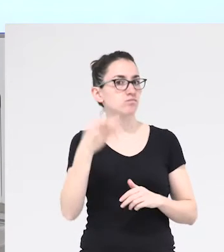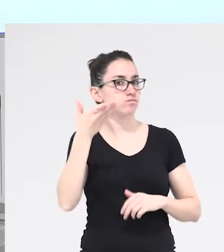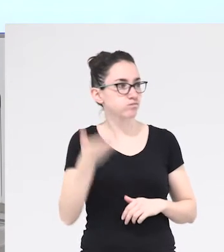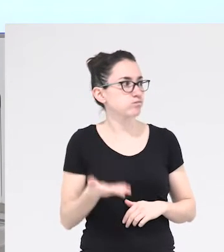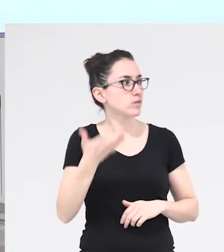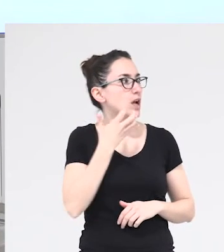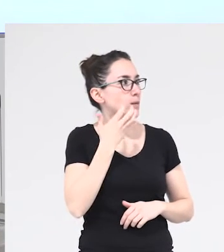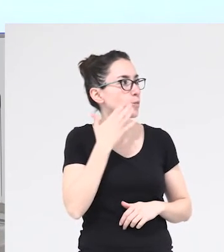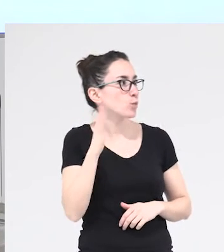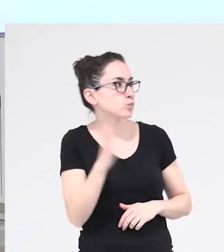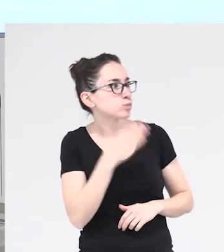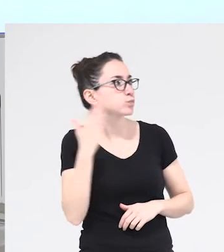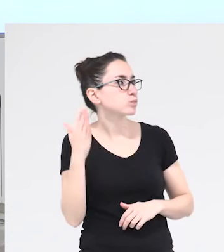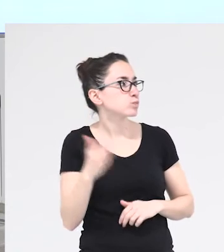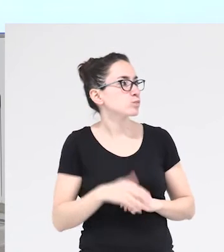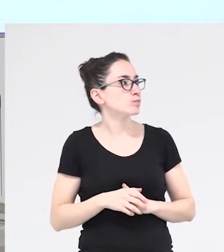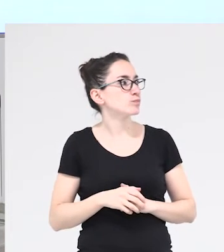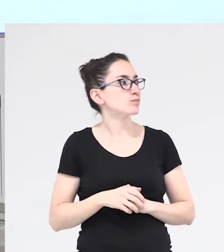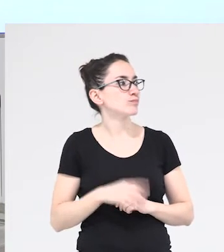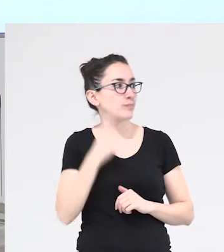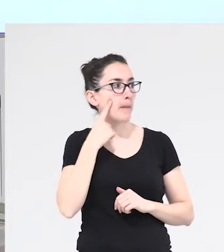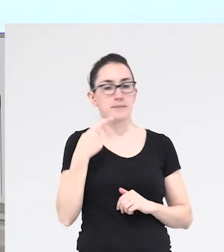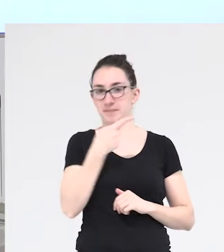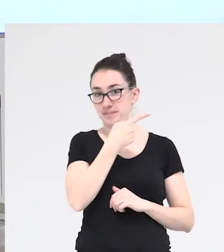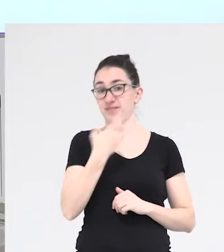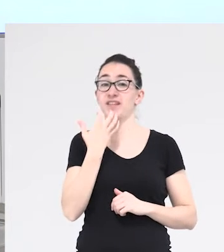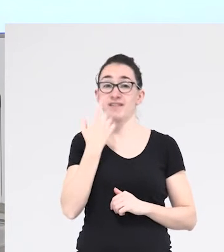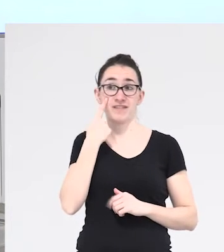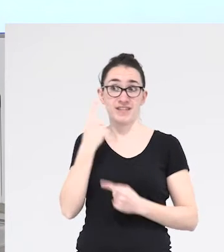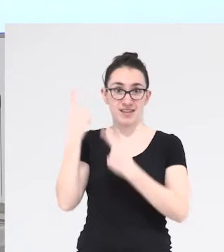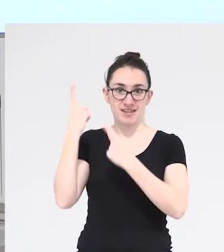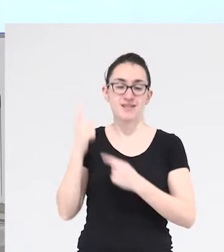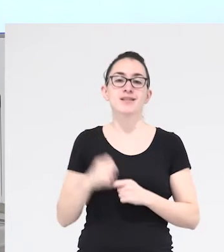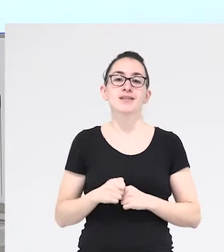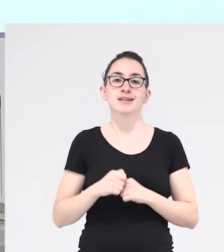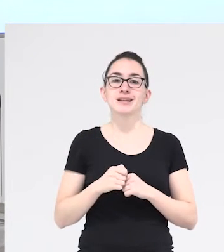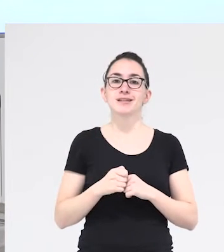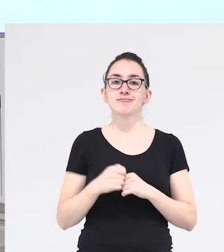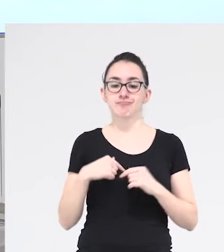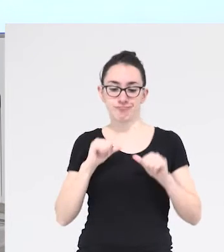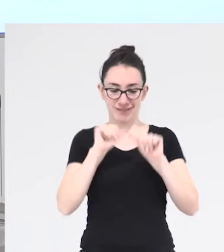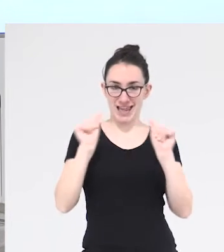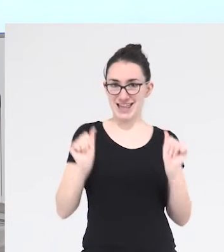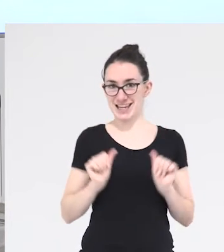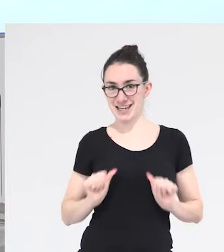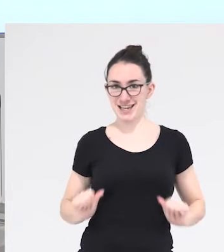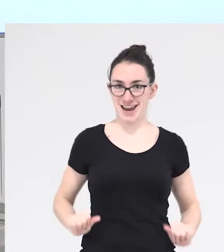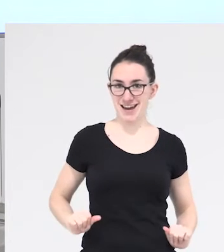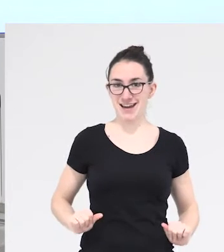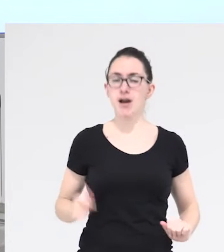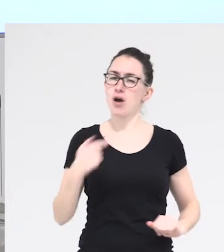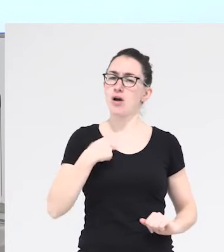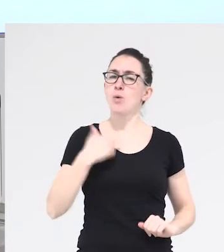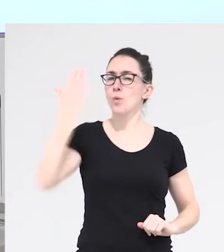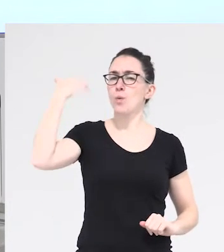importantísima. Por aquí está, estar en línea, miren, fíjense, en esa idea del estar en línea, esto hice una